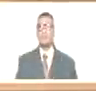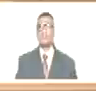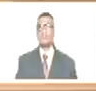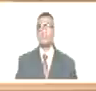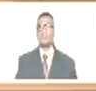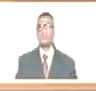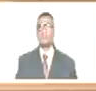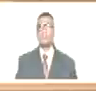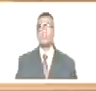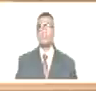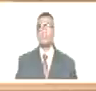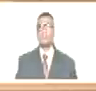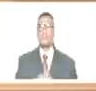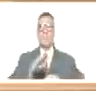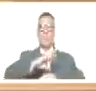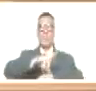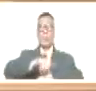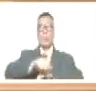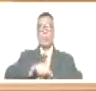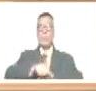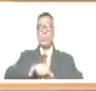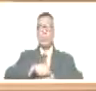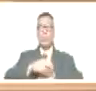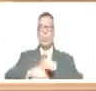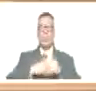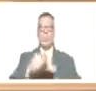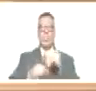La corrupción es el flagelo más pernicioso